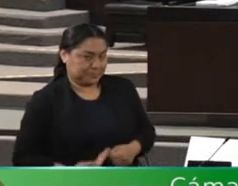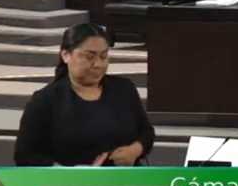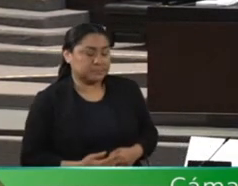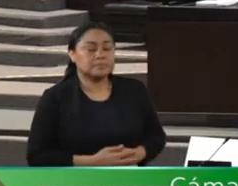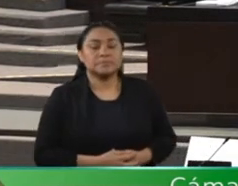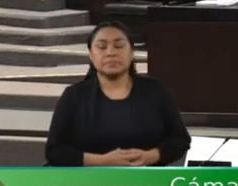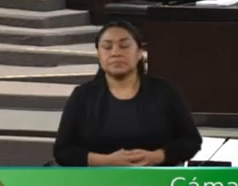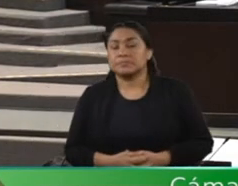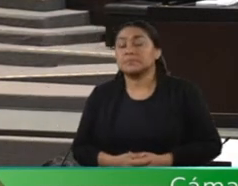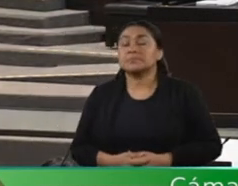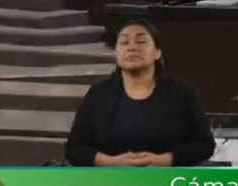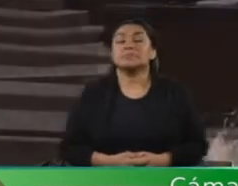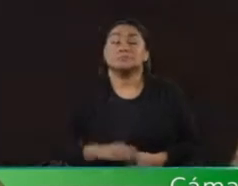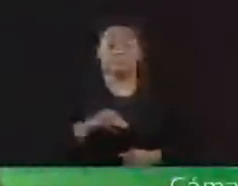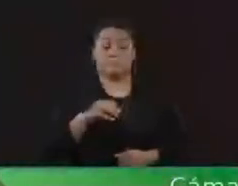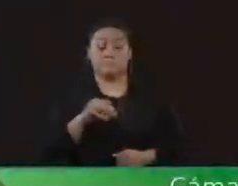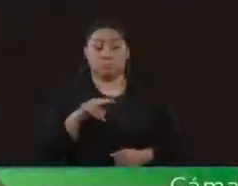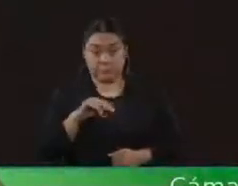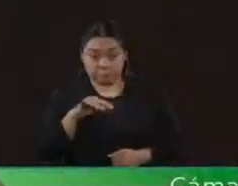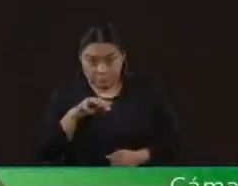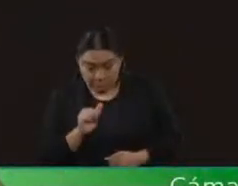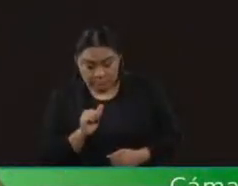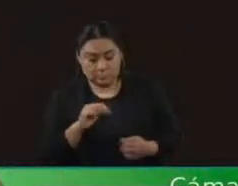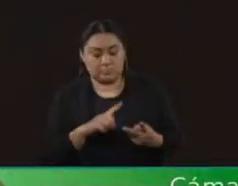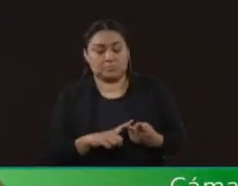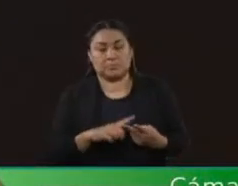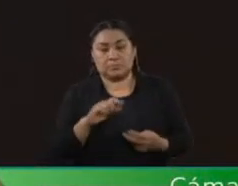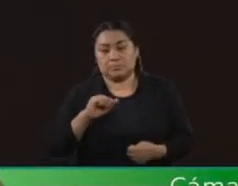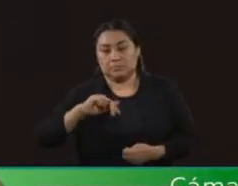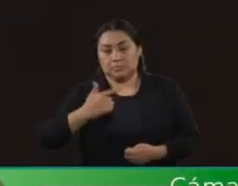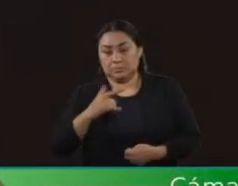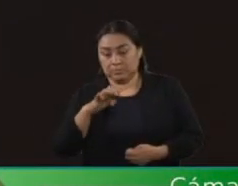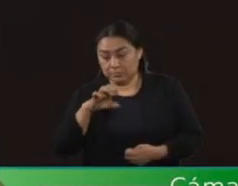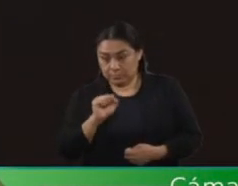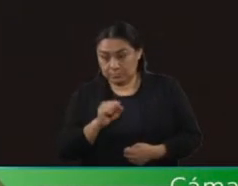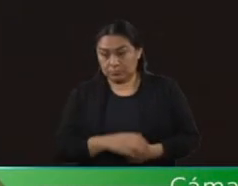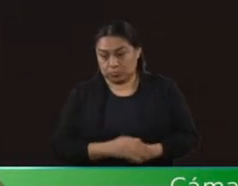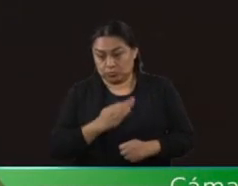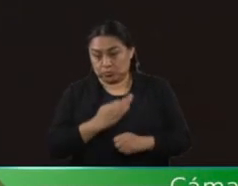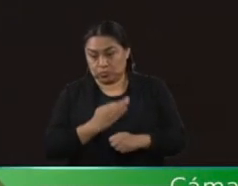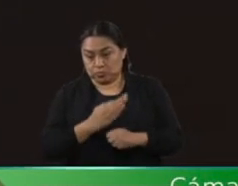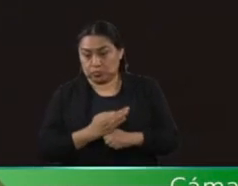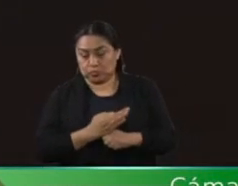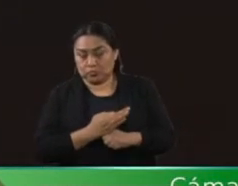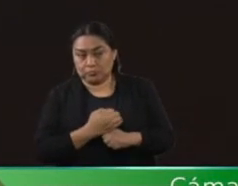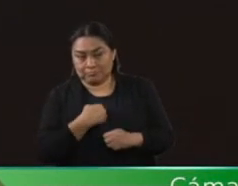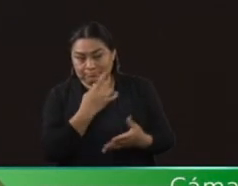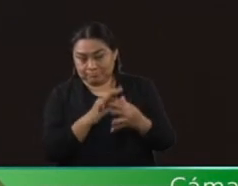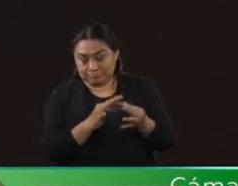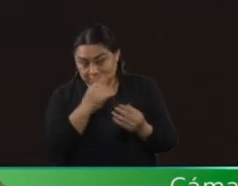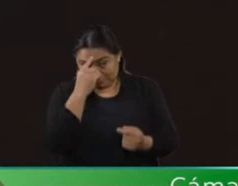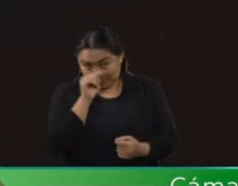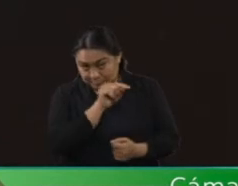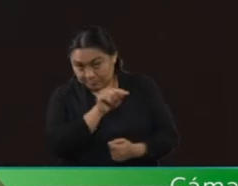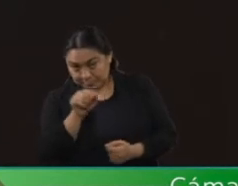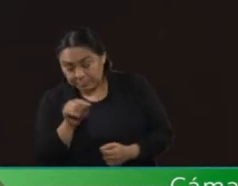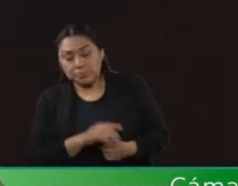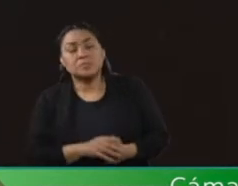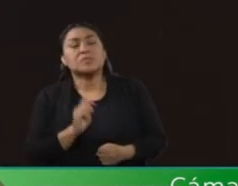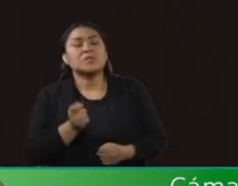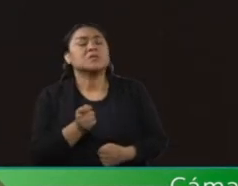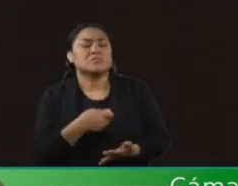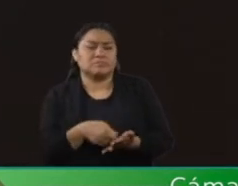Mónica Pérez Arce y Ángel Estobar, a ustedes va dedicada mi intervención. Mujeres